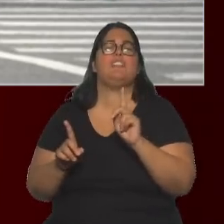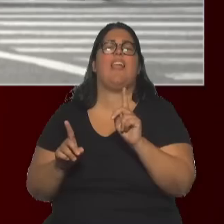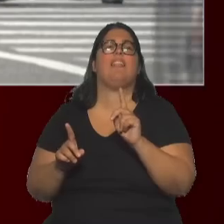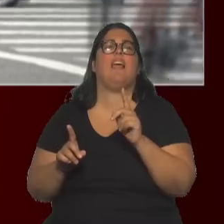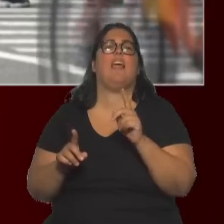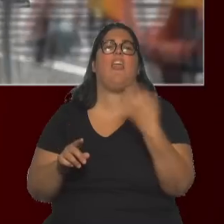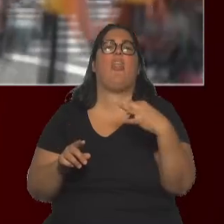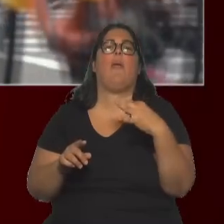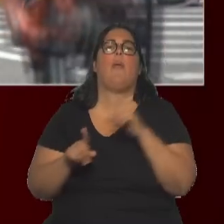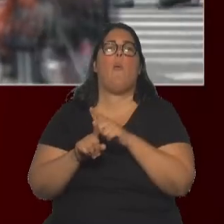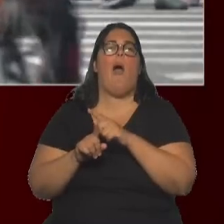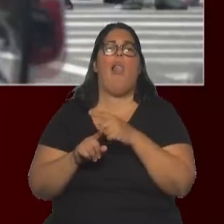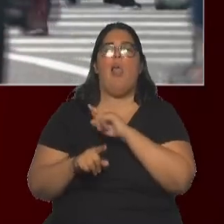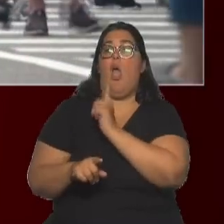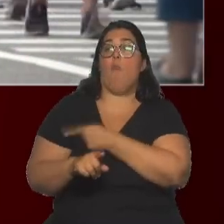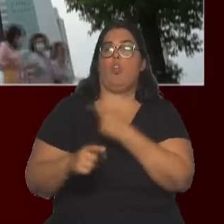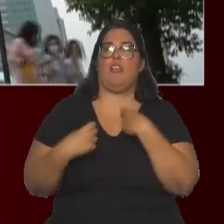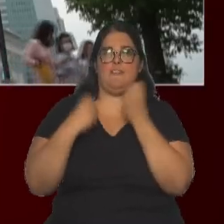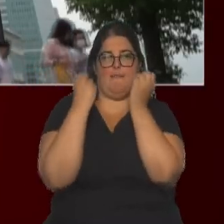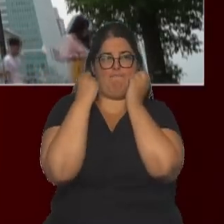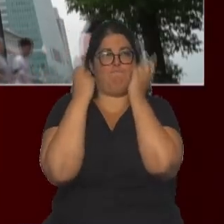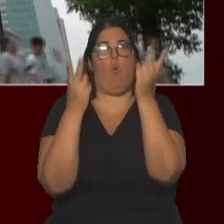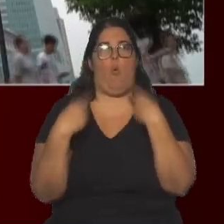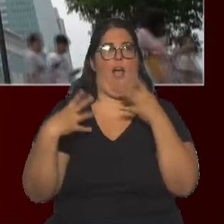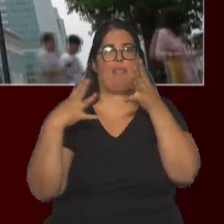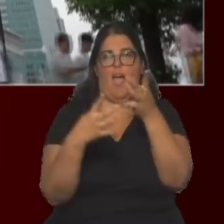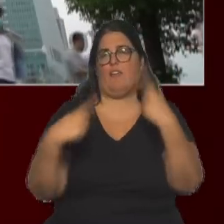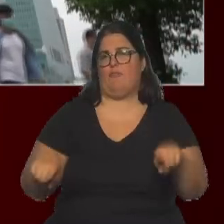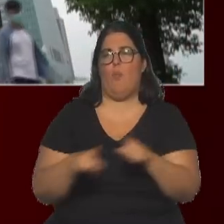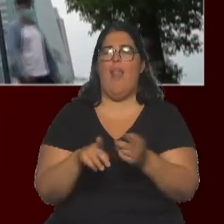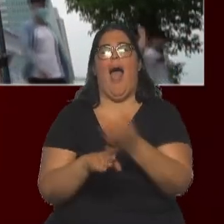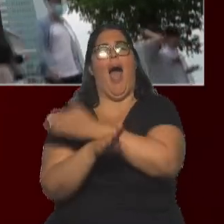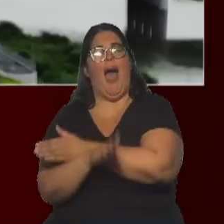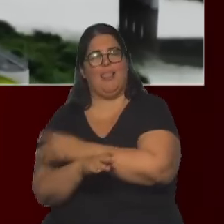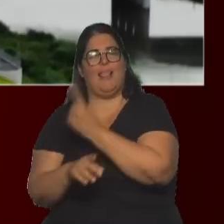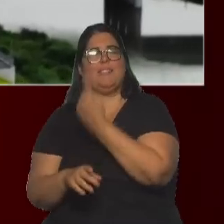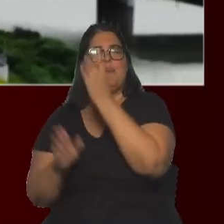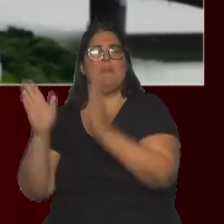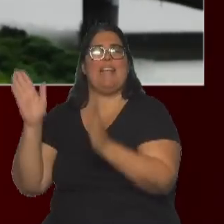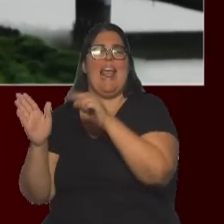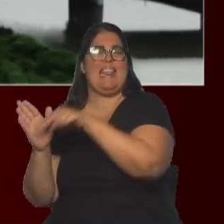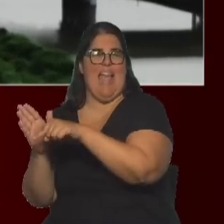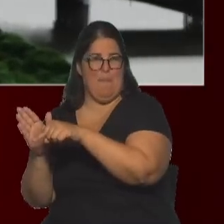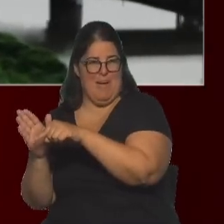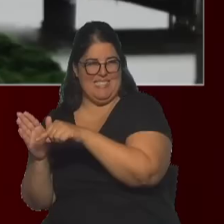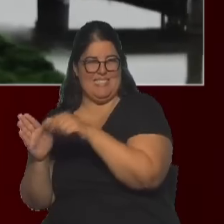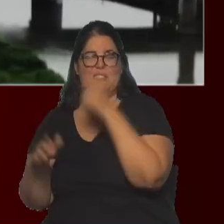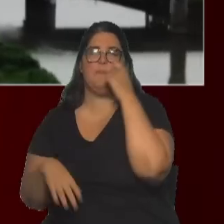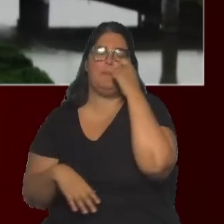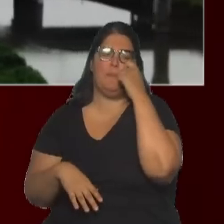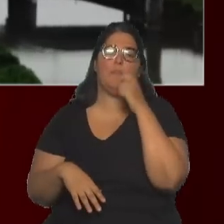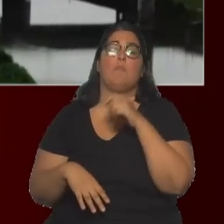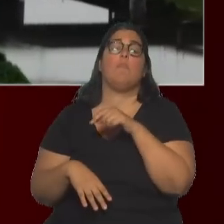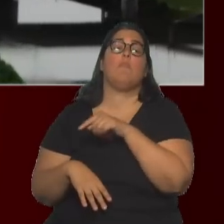reactiva propia de la etapa de Deng Xiaoping y de los primeros líderes post-denguistas,